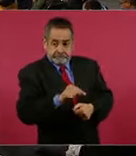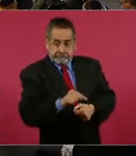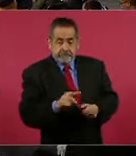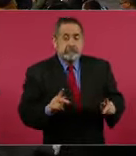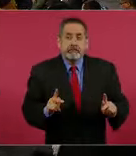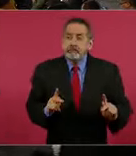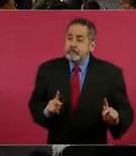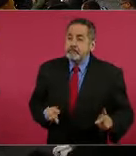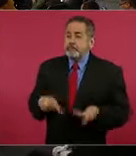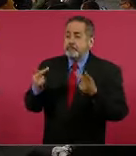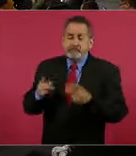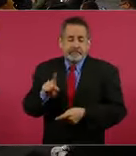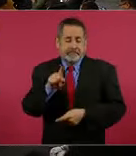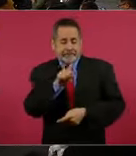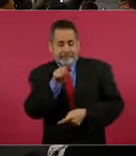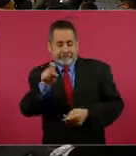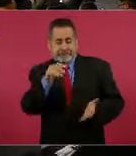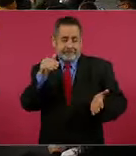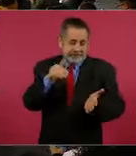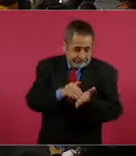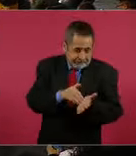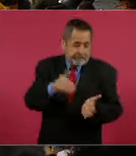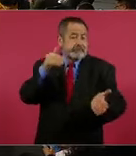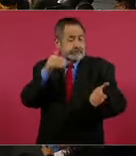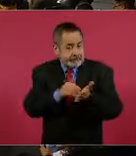100 mil millones de pesos al año.